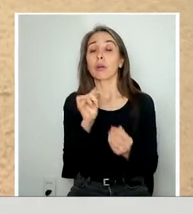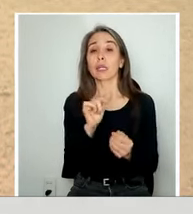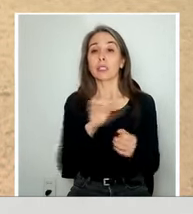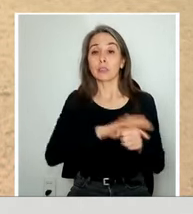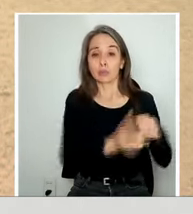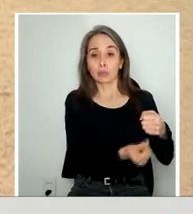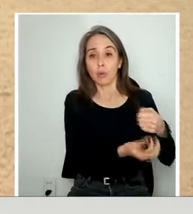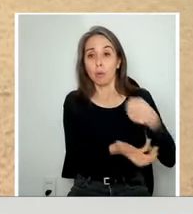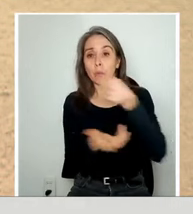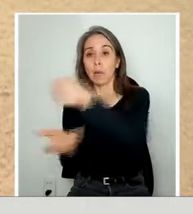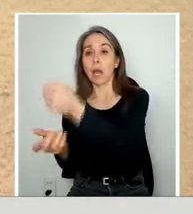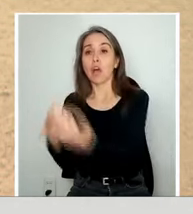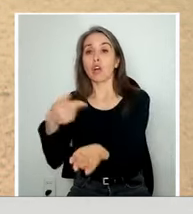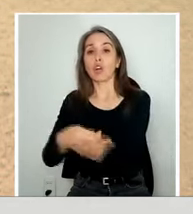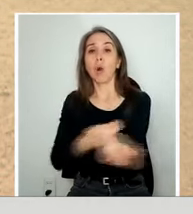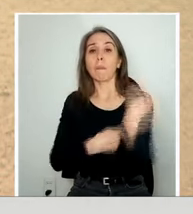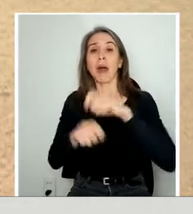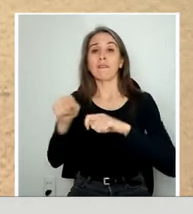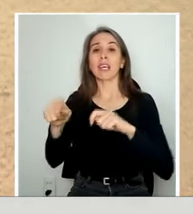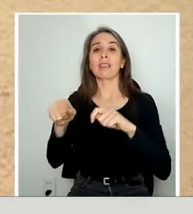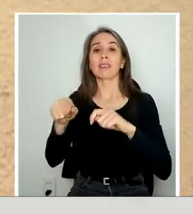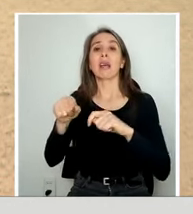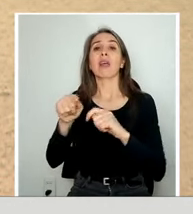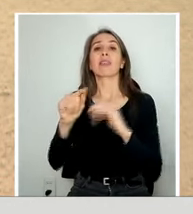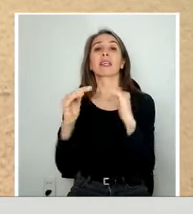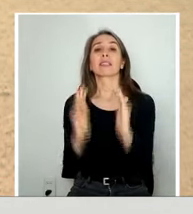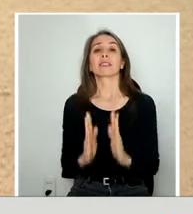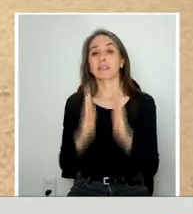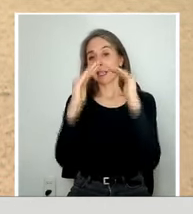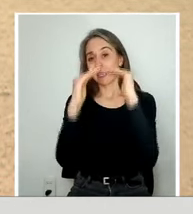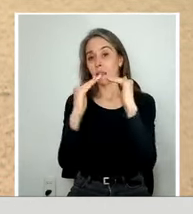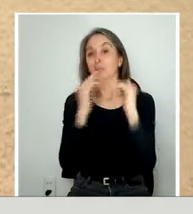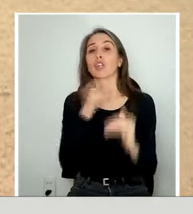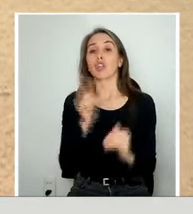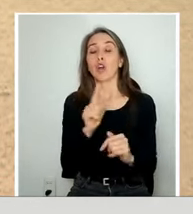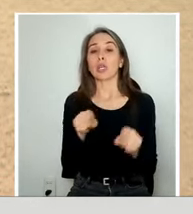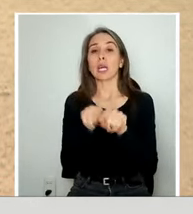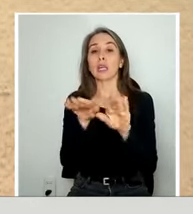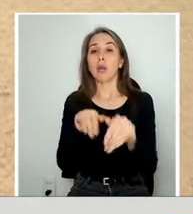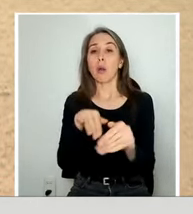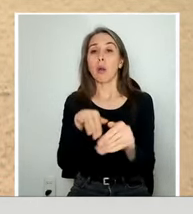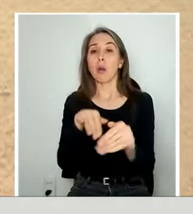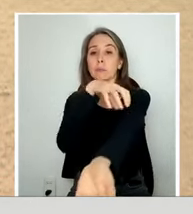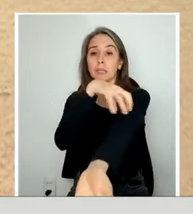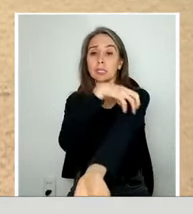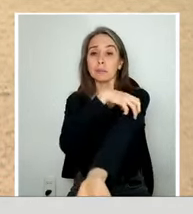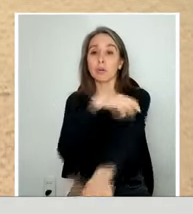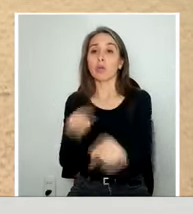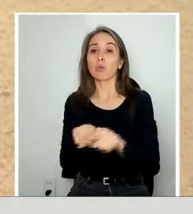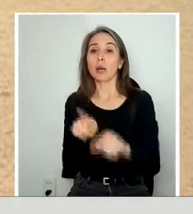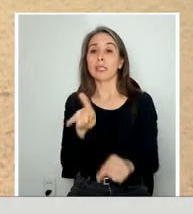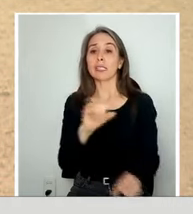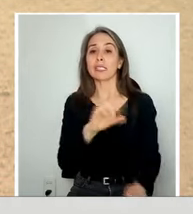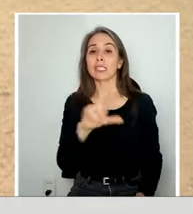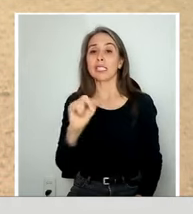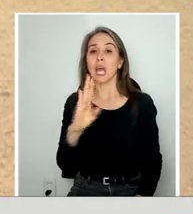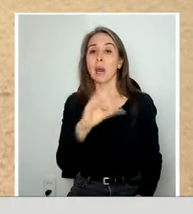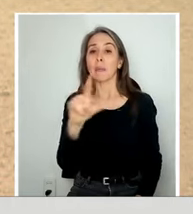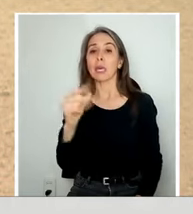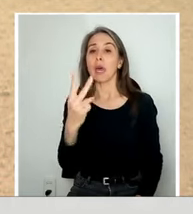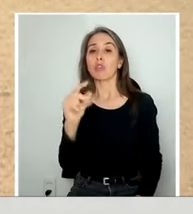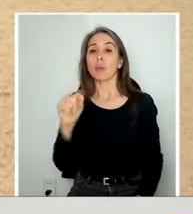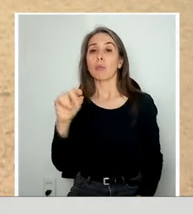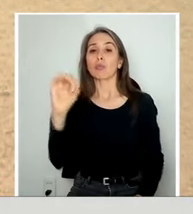la compraventa puesto que no queremos que nuestra región ocurra Algo similar como Sierra bella Dos punto cero en este caso